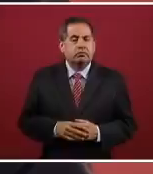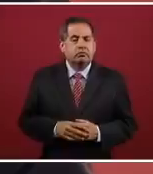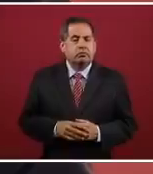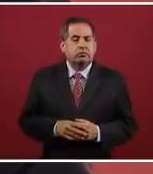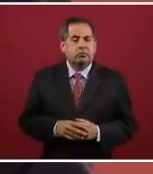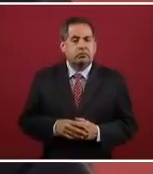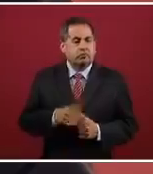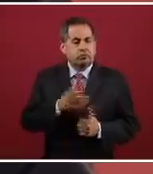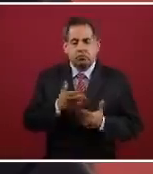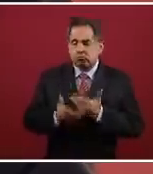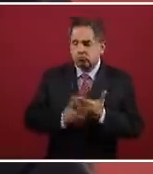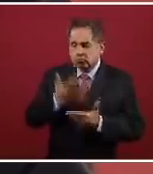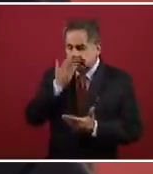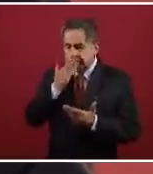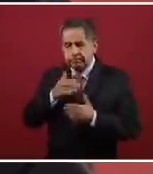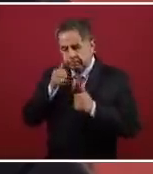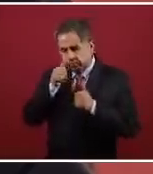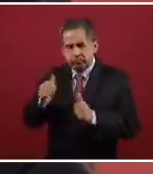buen servidor público.